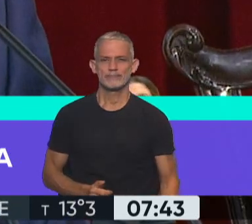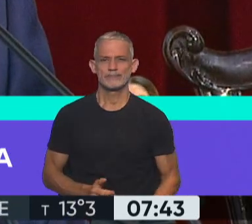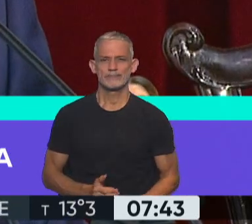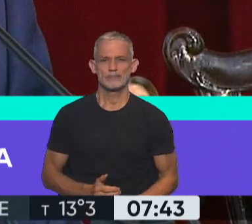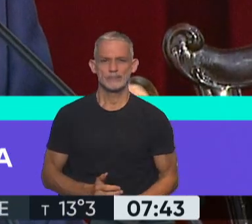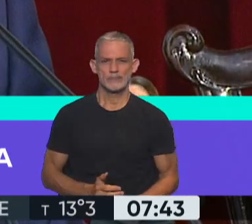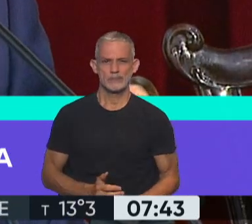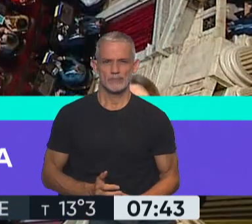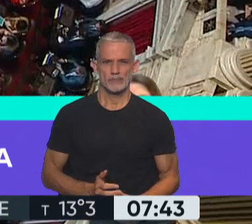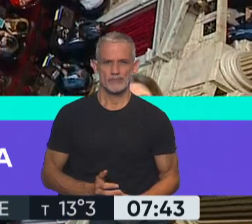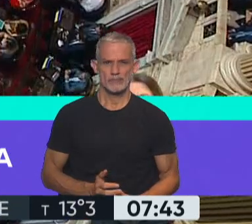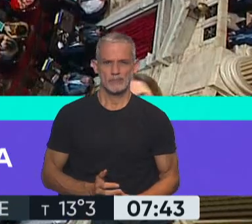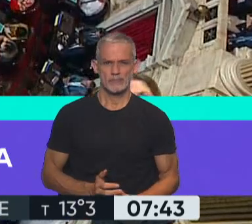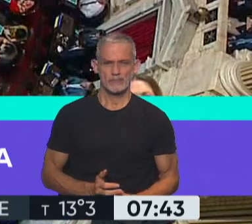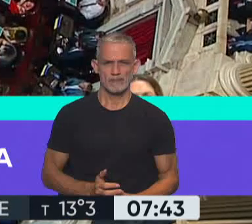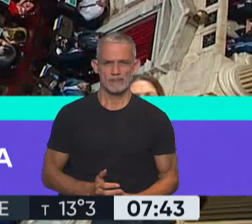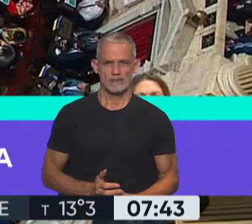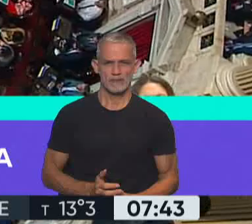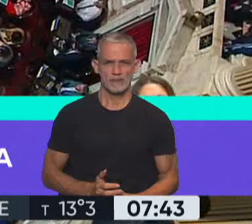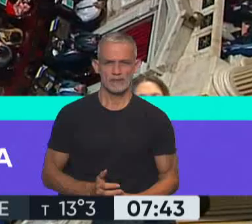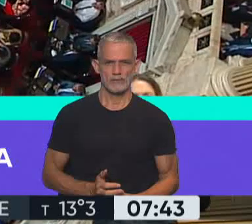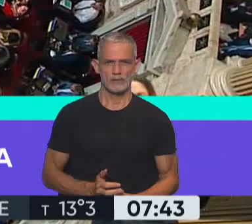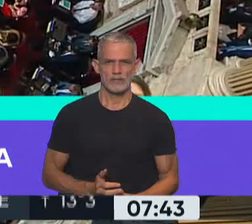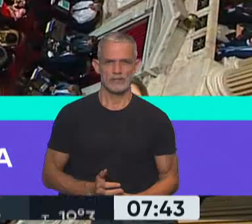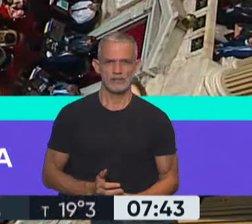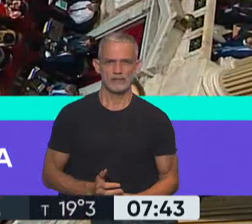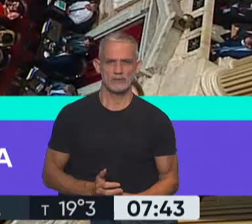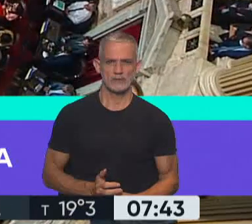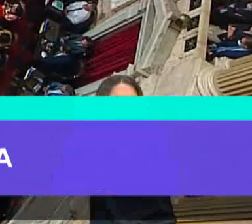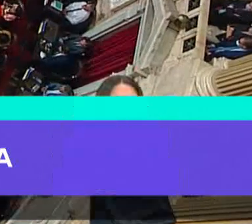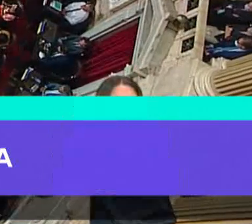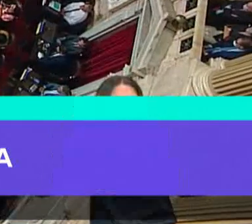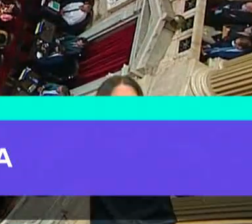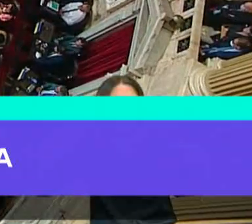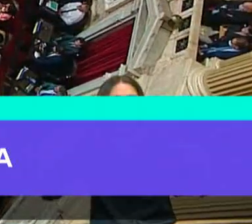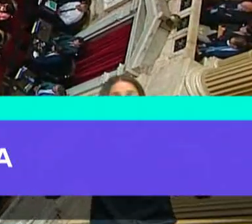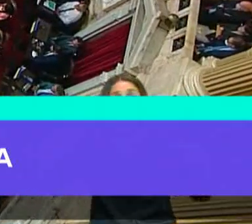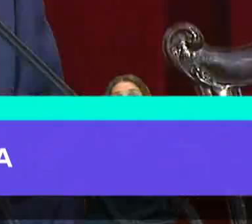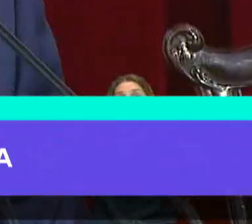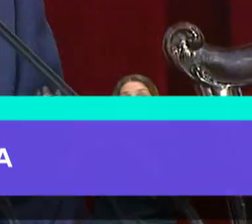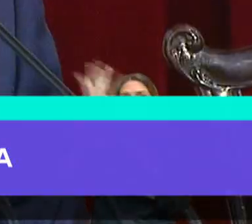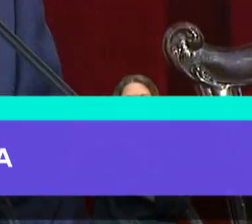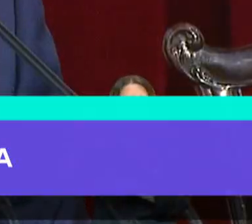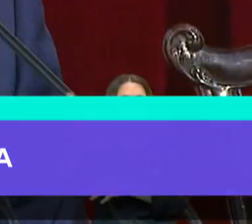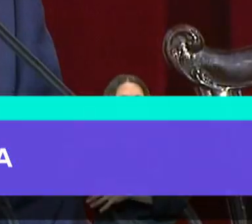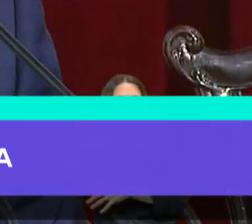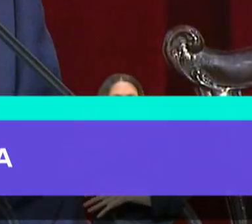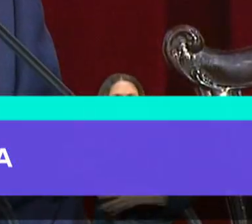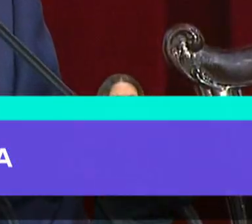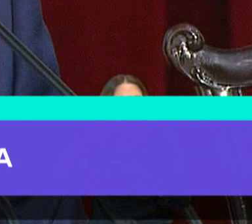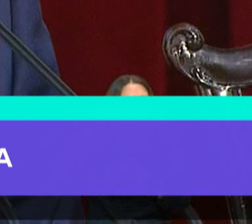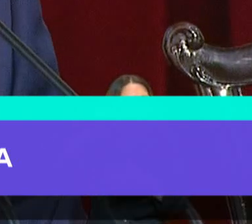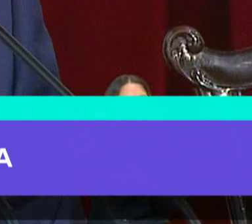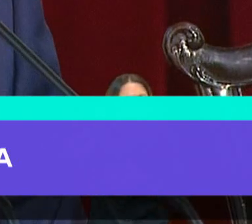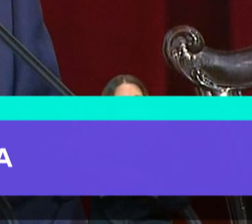invasión militar de la Federación Rusa sobre Ucrania. Europa se conmueve mientras el fantasma de una